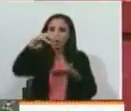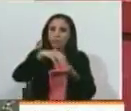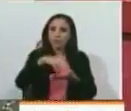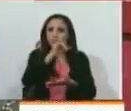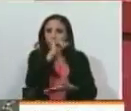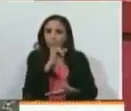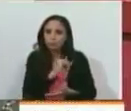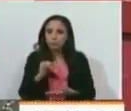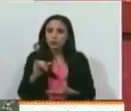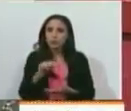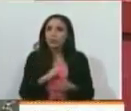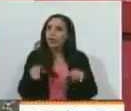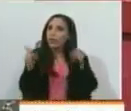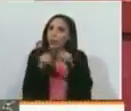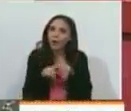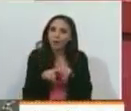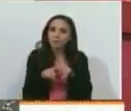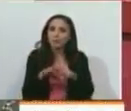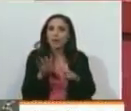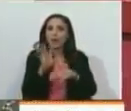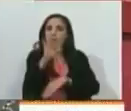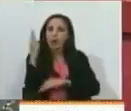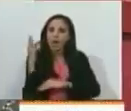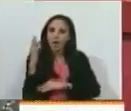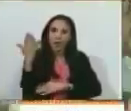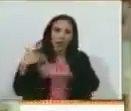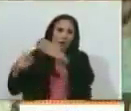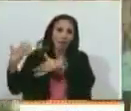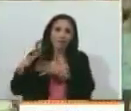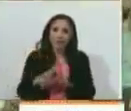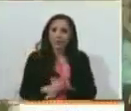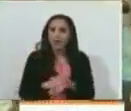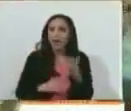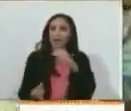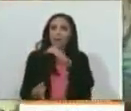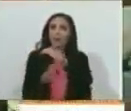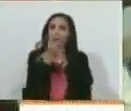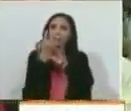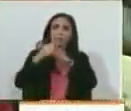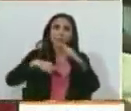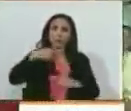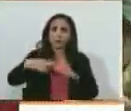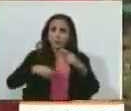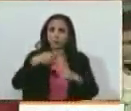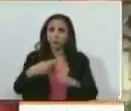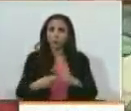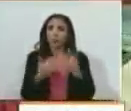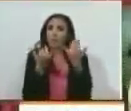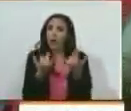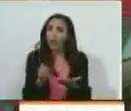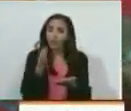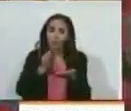vamos, nosotros vamos con Nicolás y vamos con el pueblo, papá. La revolución va así, de esa manera.